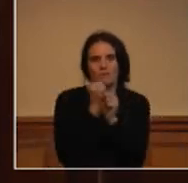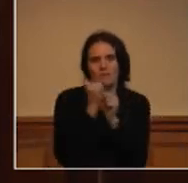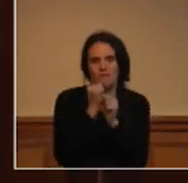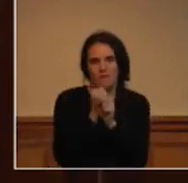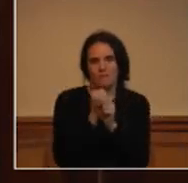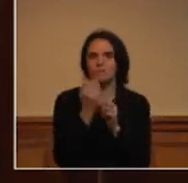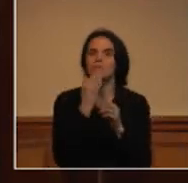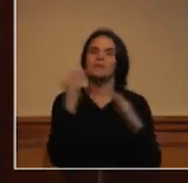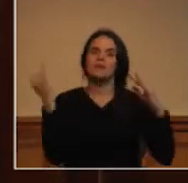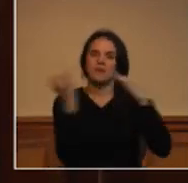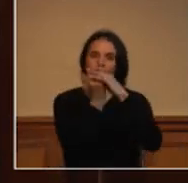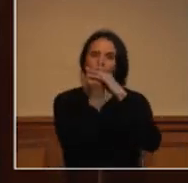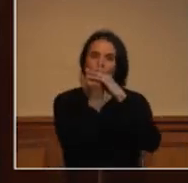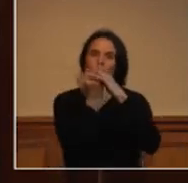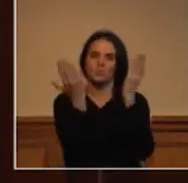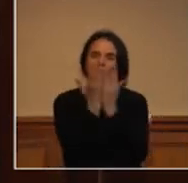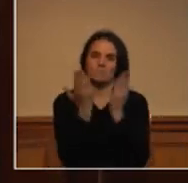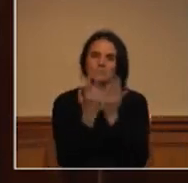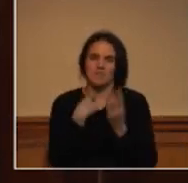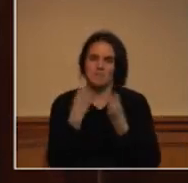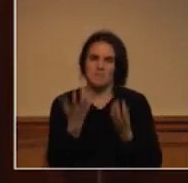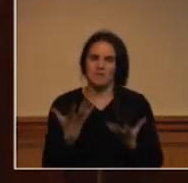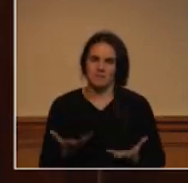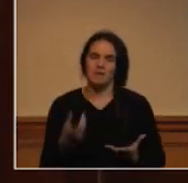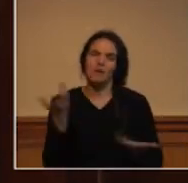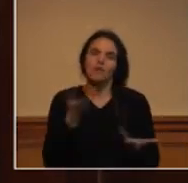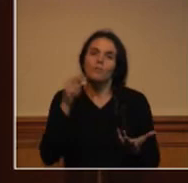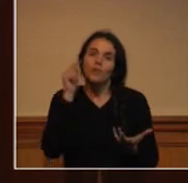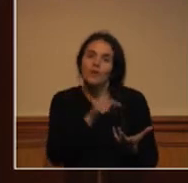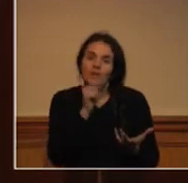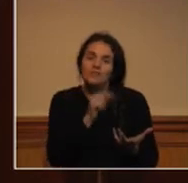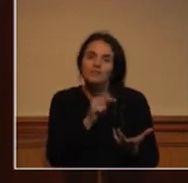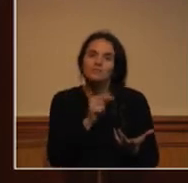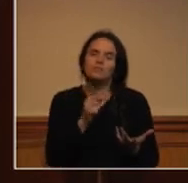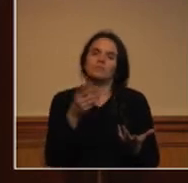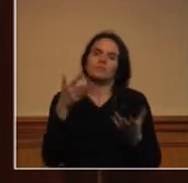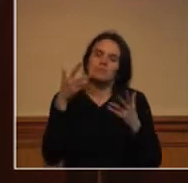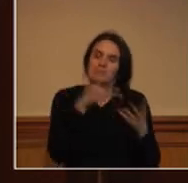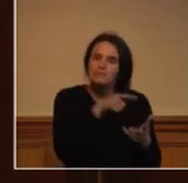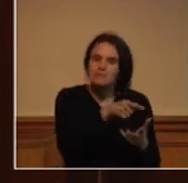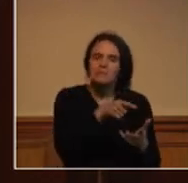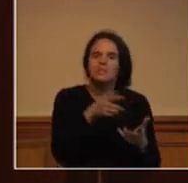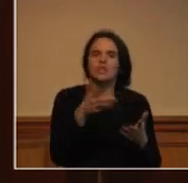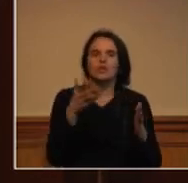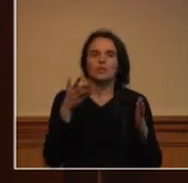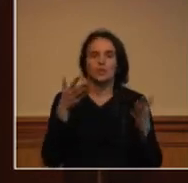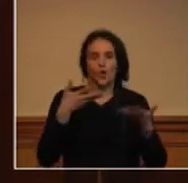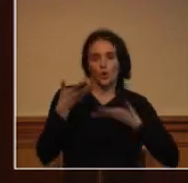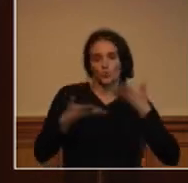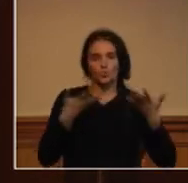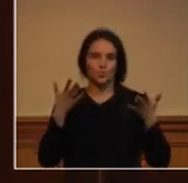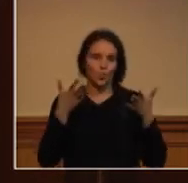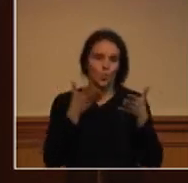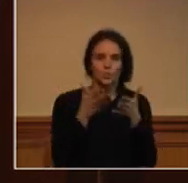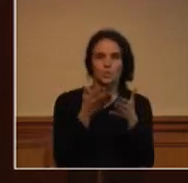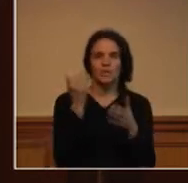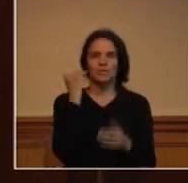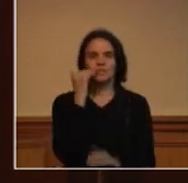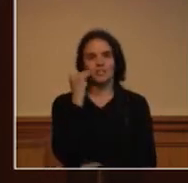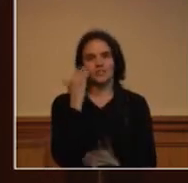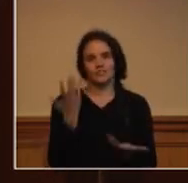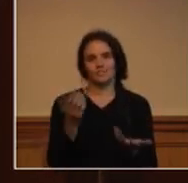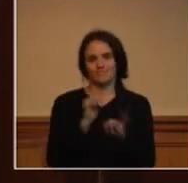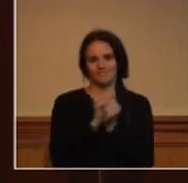la inclusión escolar y cómo esto afecta las conductas adaptativas que observamos en los chicos en